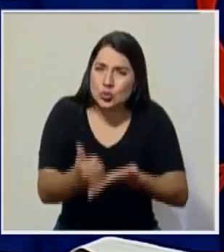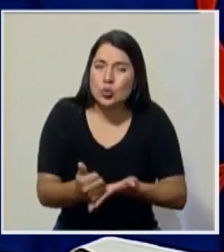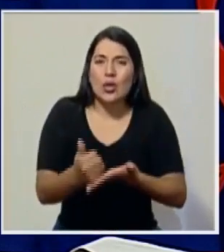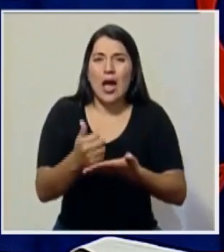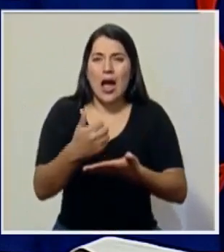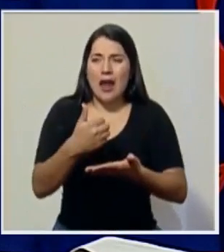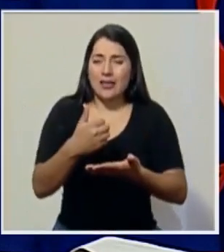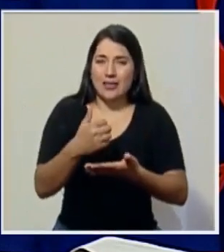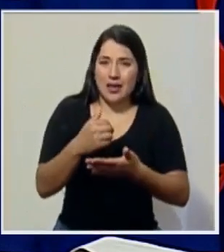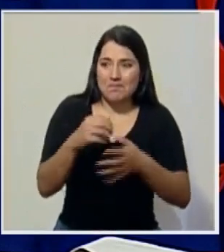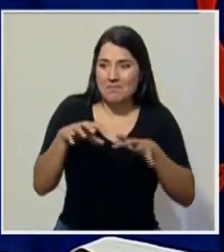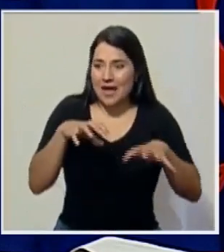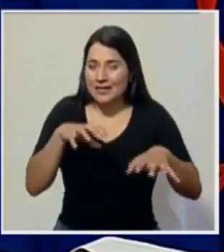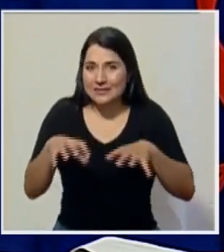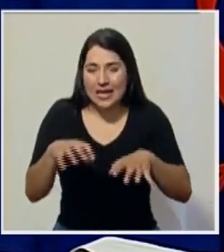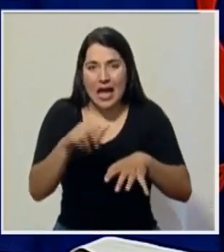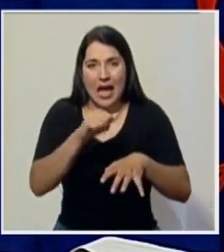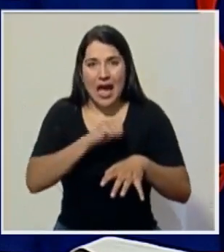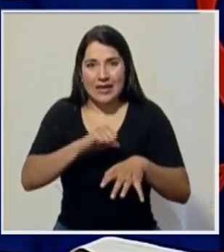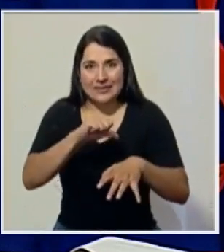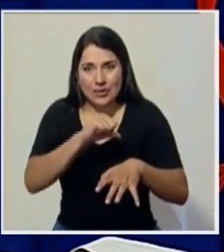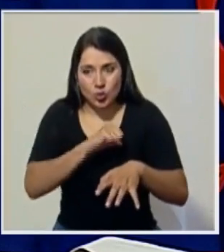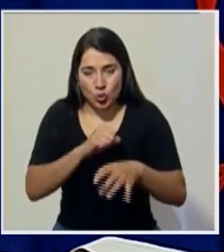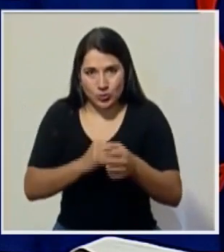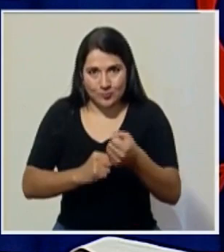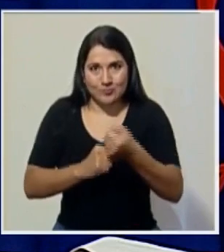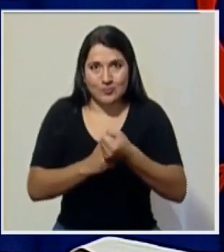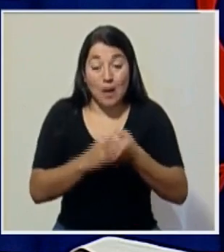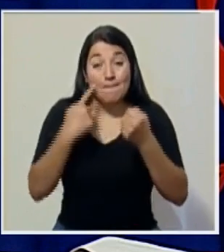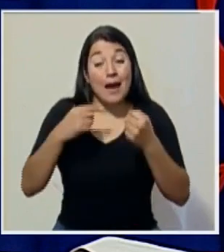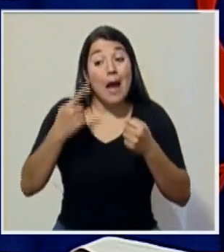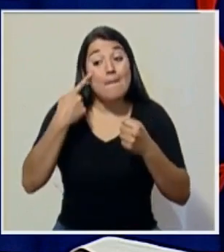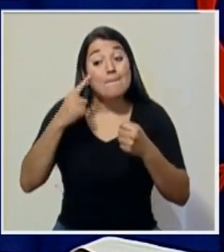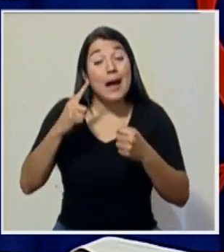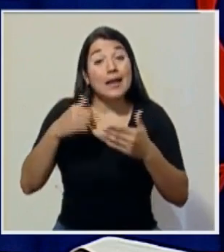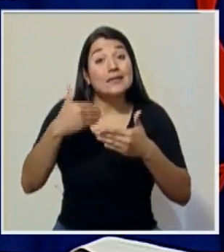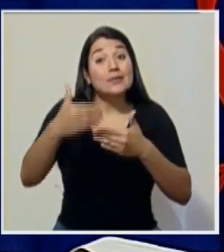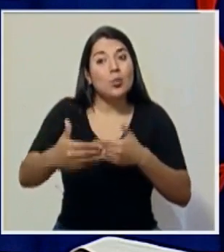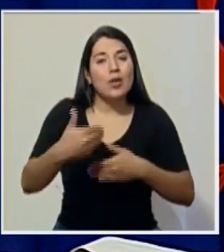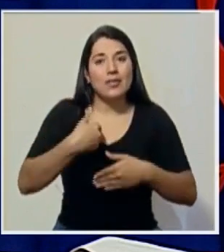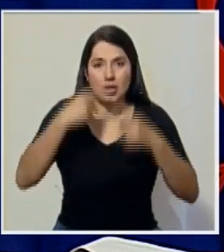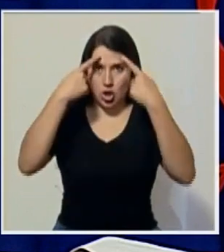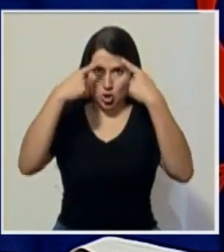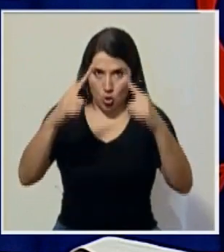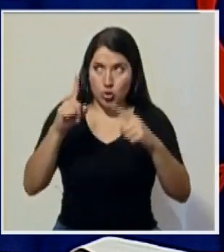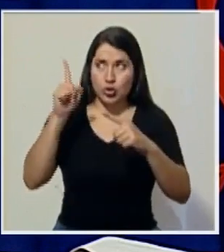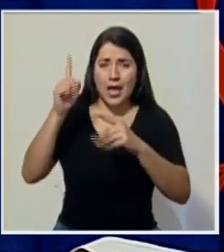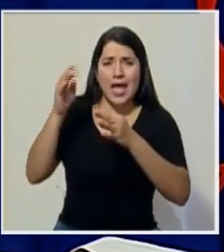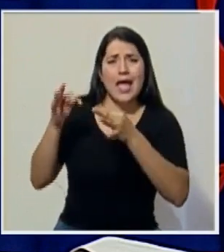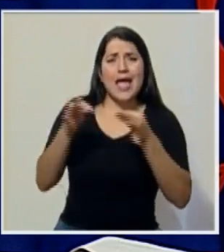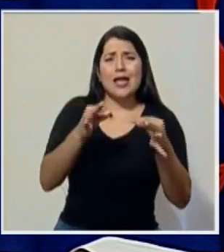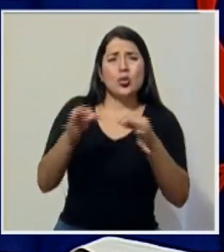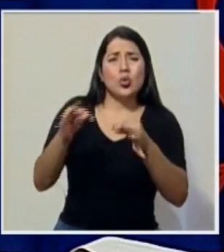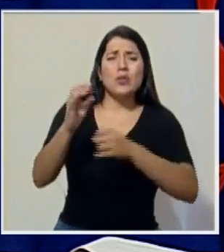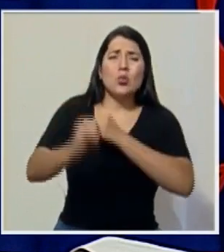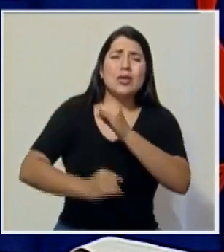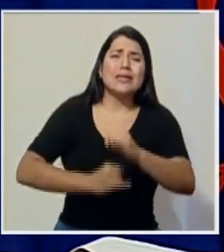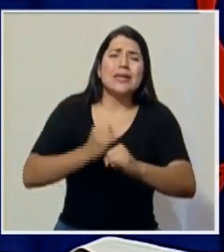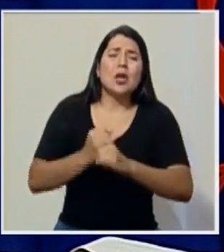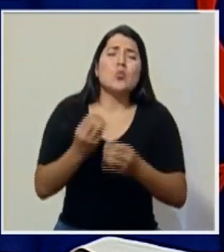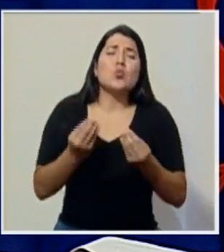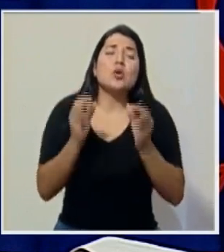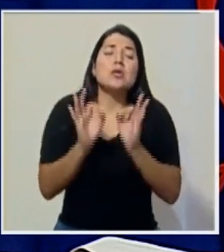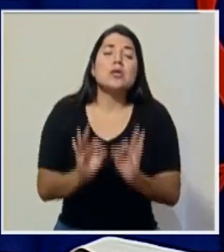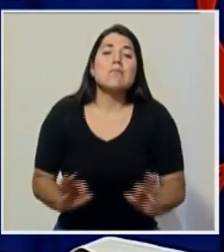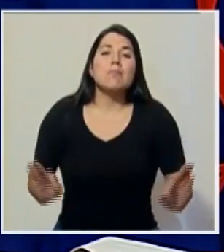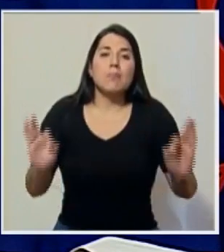de acciones concretas sobre esta actividad e ir recogiendo resultados. Si bien es cierto, el turismo internacional es fundamental para